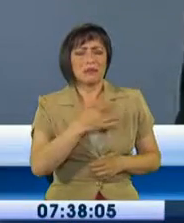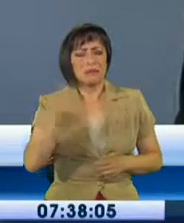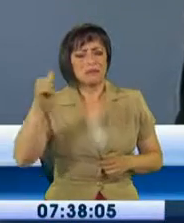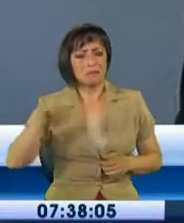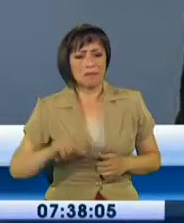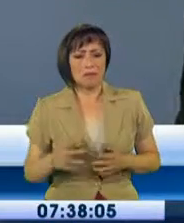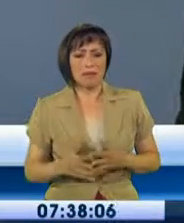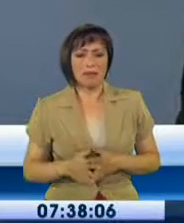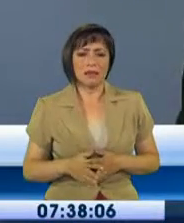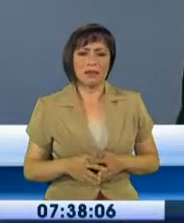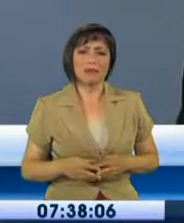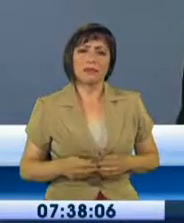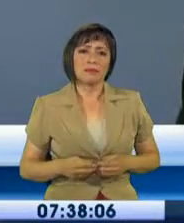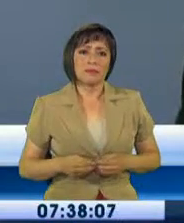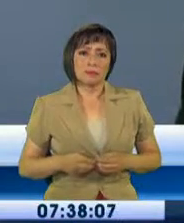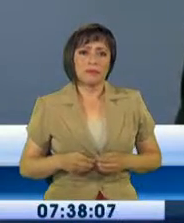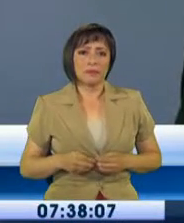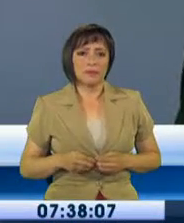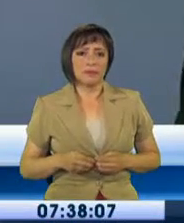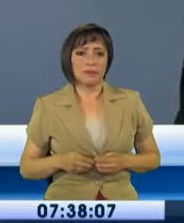suficientes.